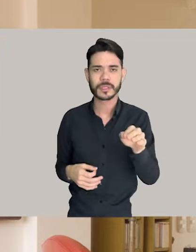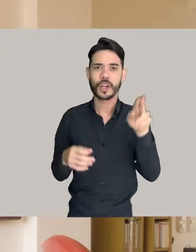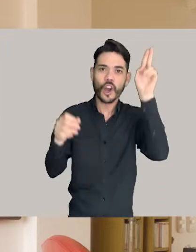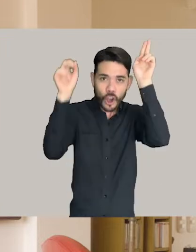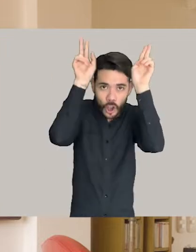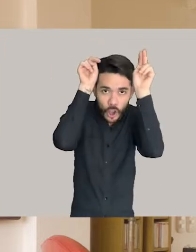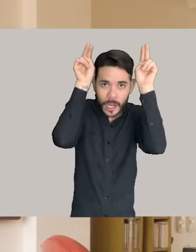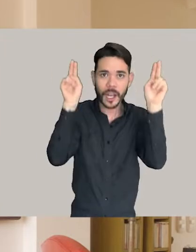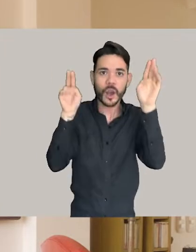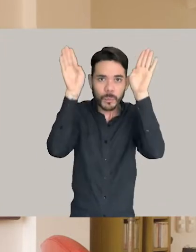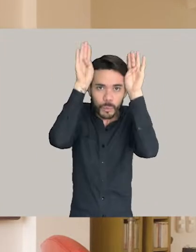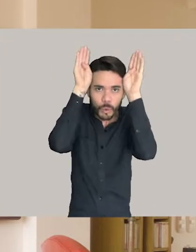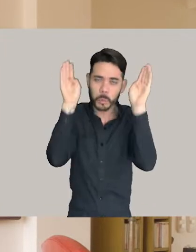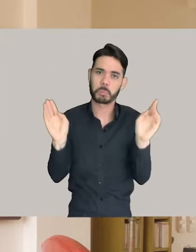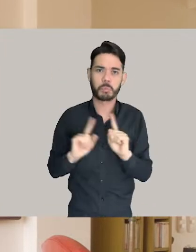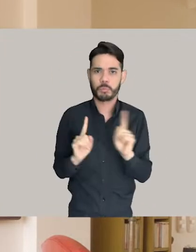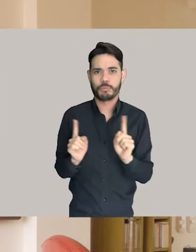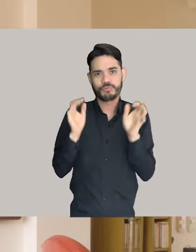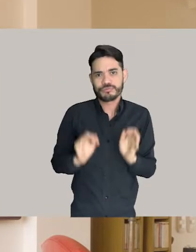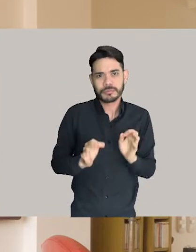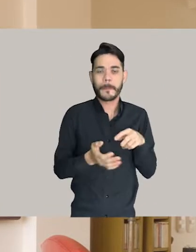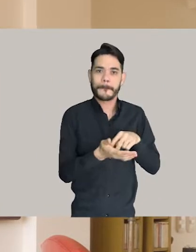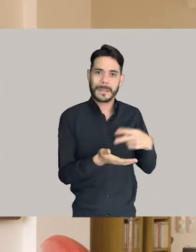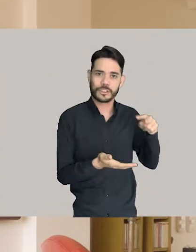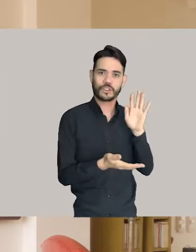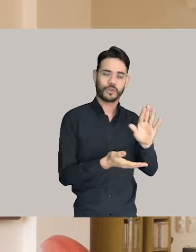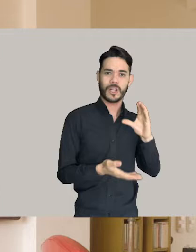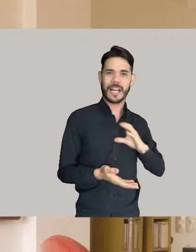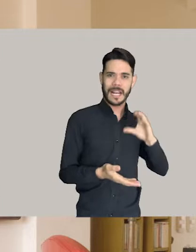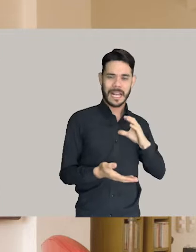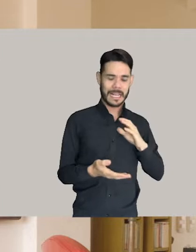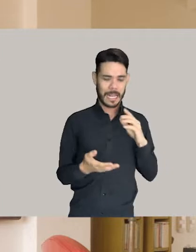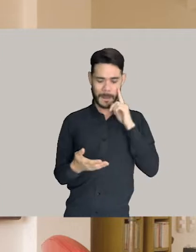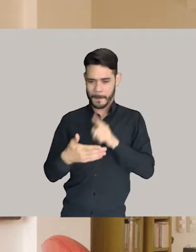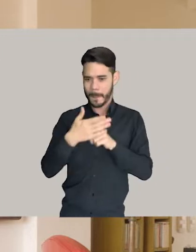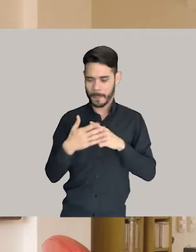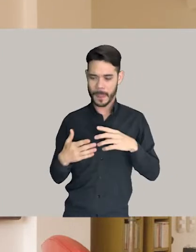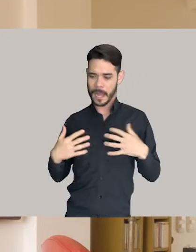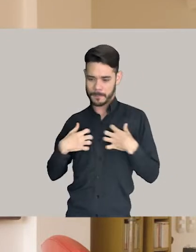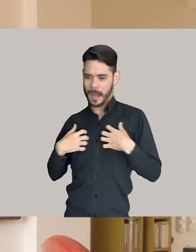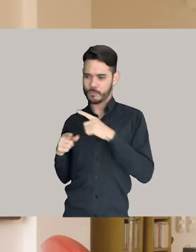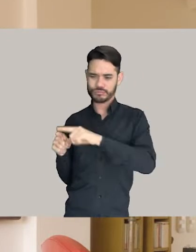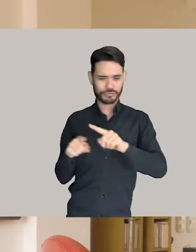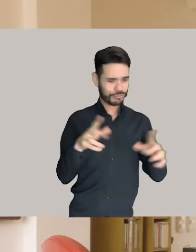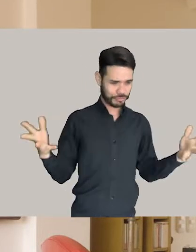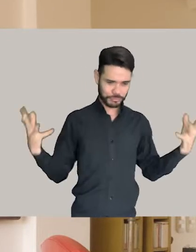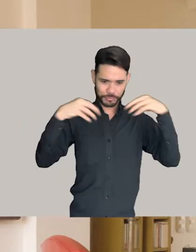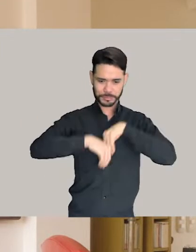no. Son personajes que tienen características combinadas de varios animales. Por ejemplo,